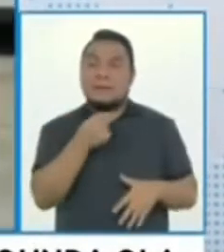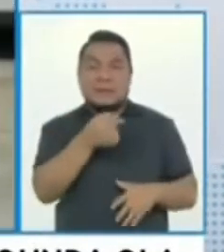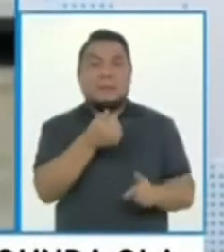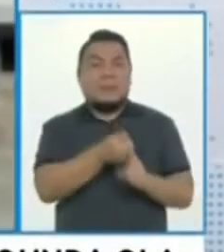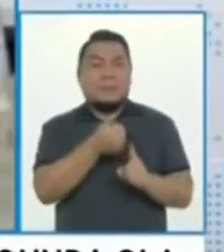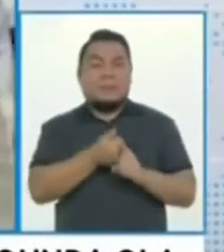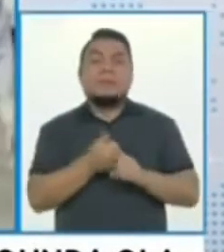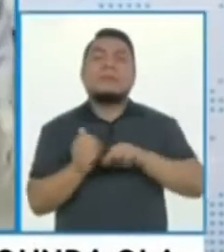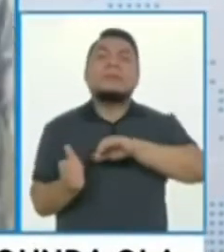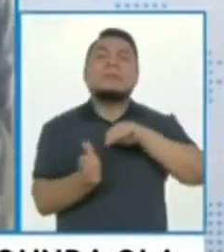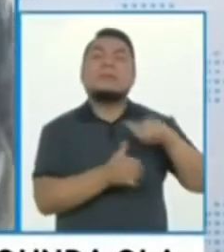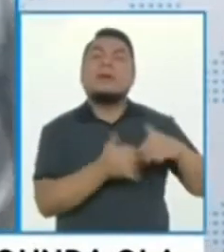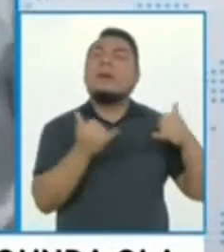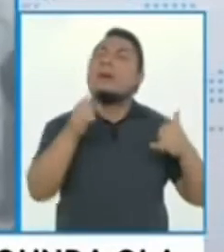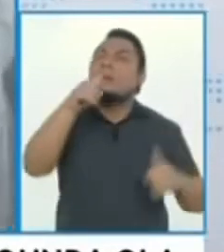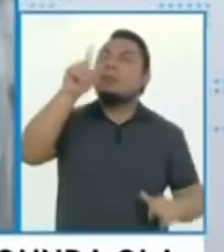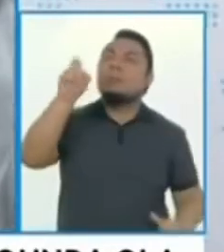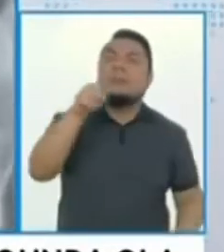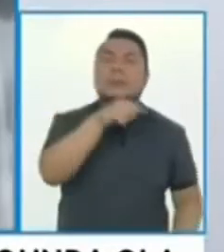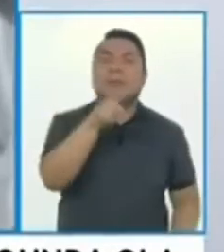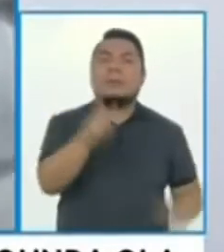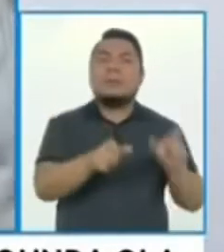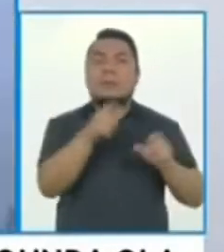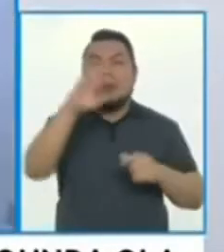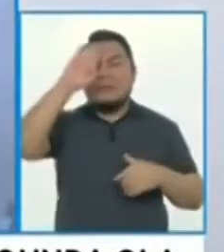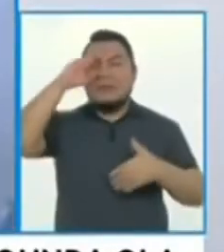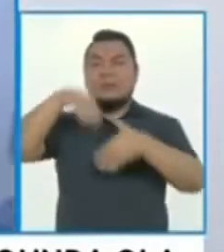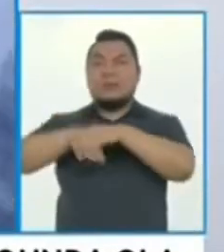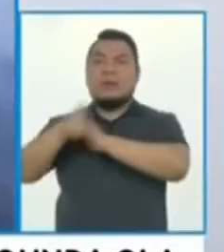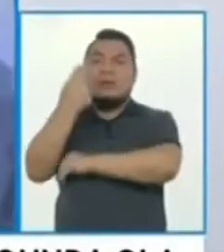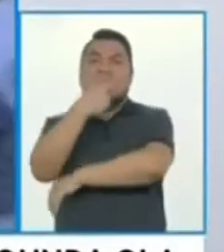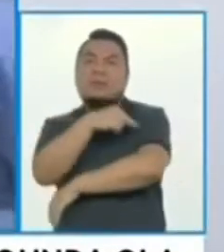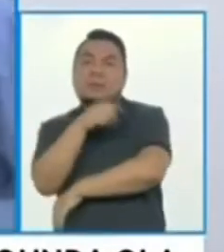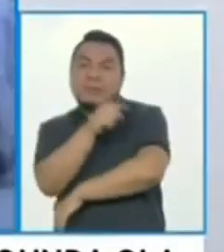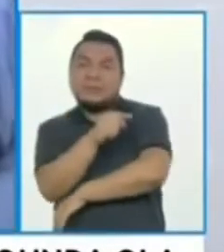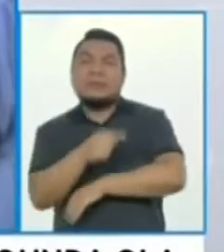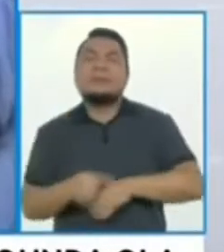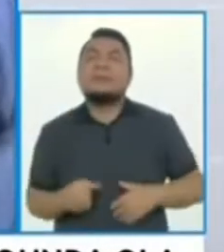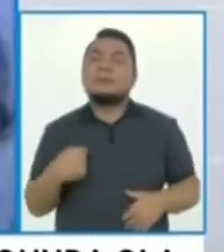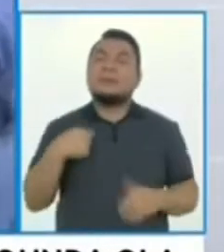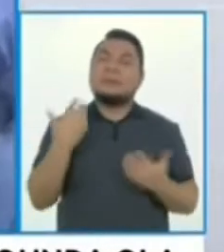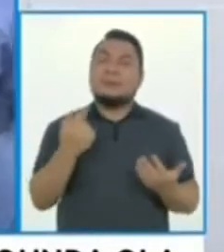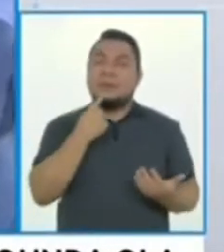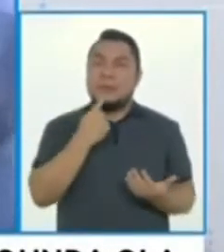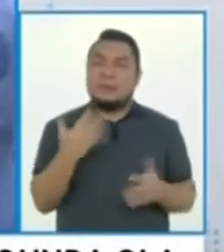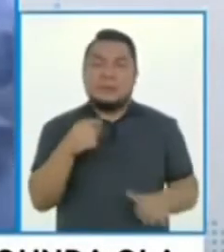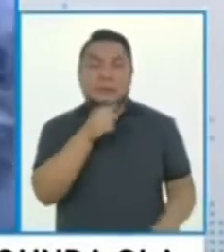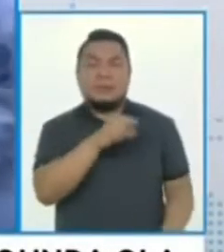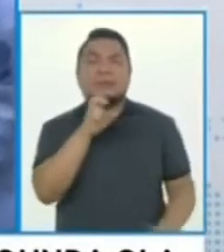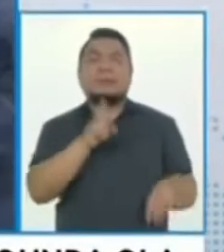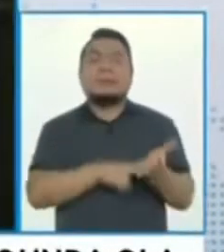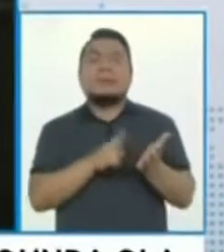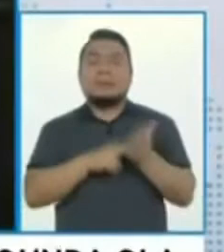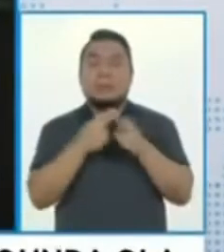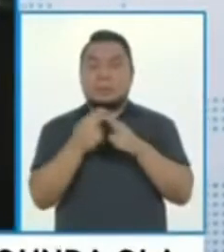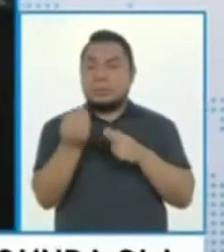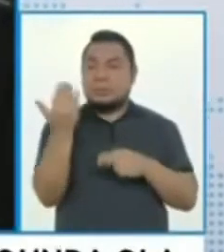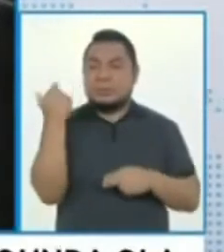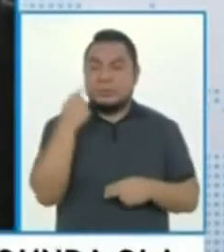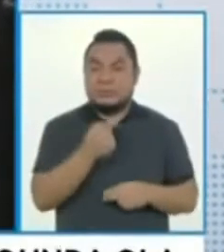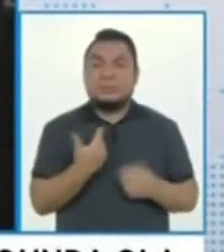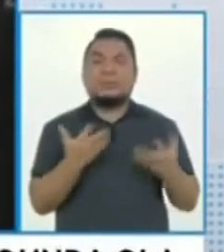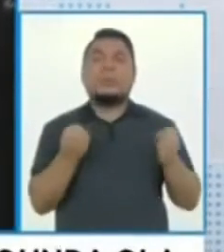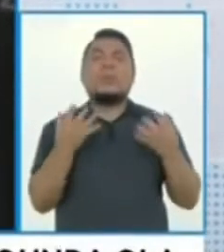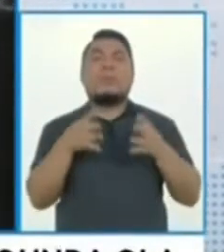mismas. Ahora, en el caso de las personas hospitalizadas, ¿no es cierto? Le plantea lo que nos ha dicho de Salud hace pocos días en cuanto al